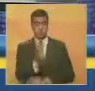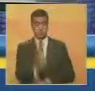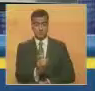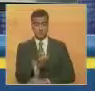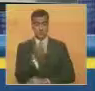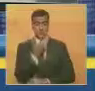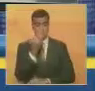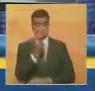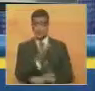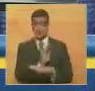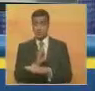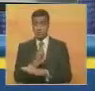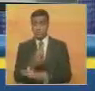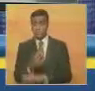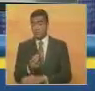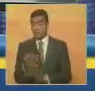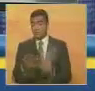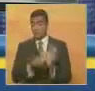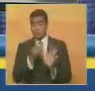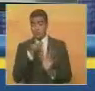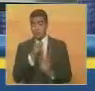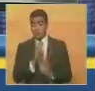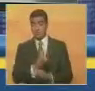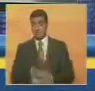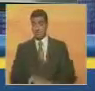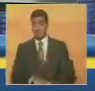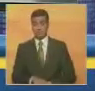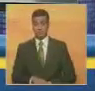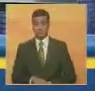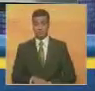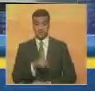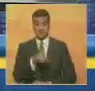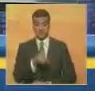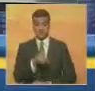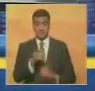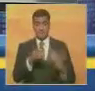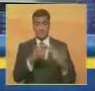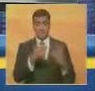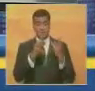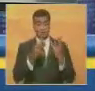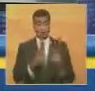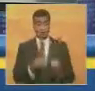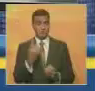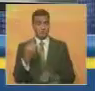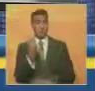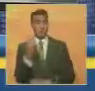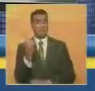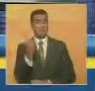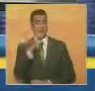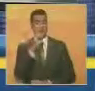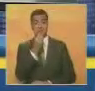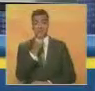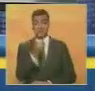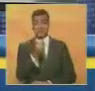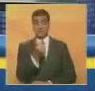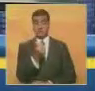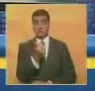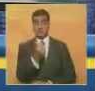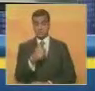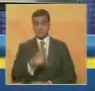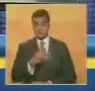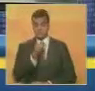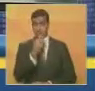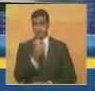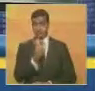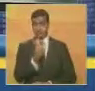Es segura o no desde el punto de vista biológico de allí deben partir las cosas no es simple lamente que se vea bien o se sienta